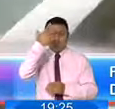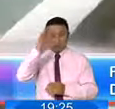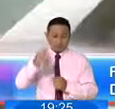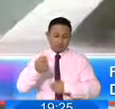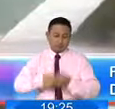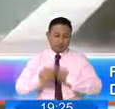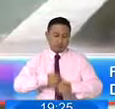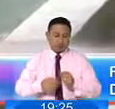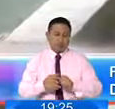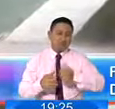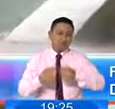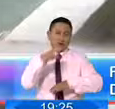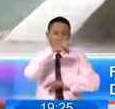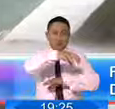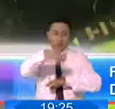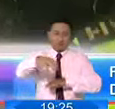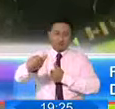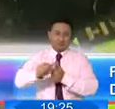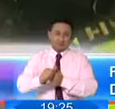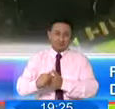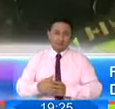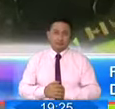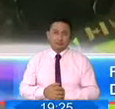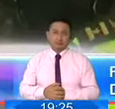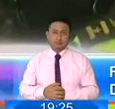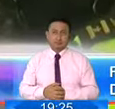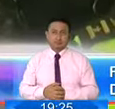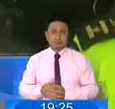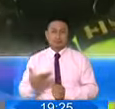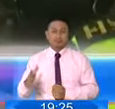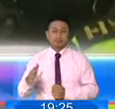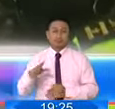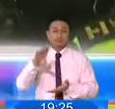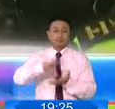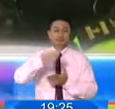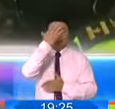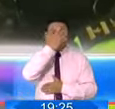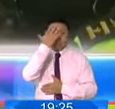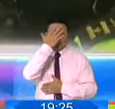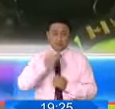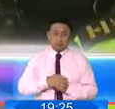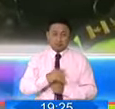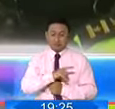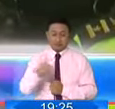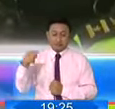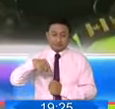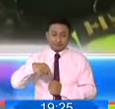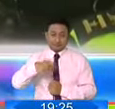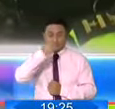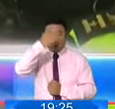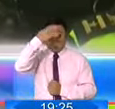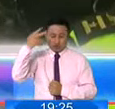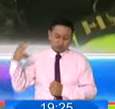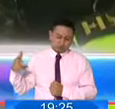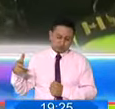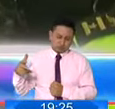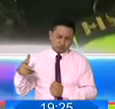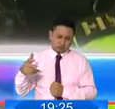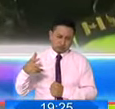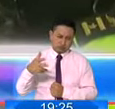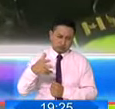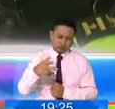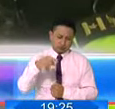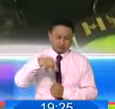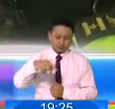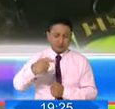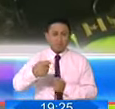y otras provincias de la costa sur. Y ha sido trasladada de la ciudad de Esmeraldas con dirección a esta ciudad con la finalidad